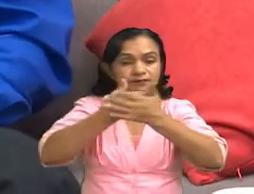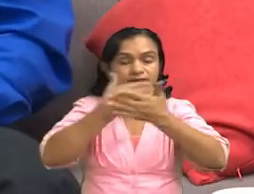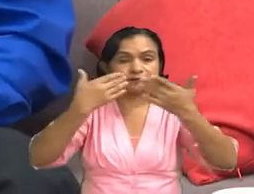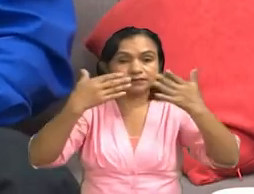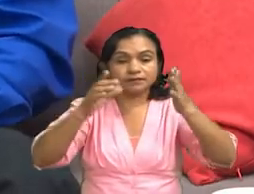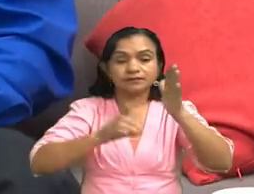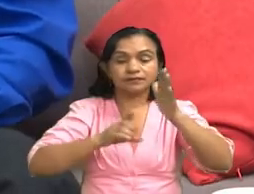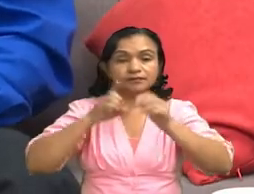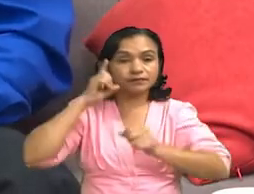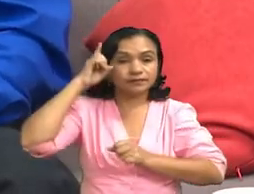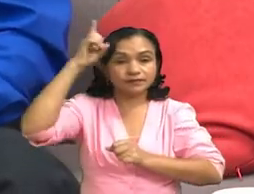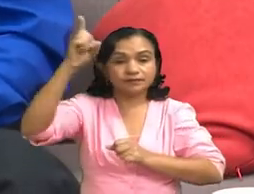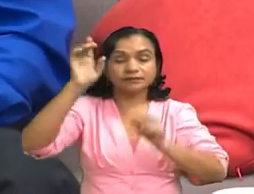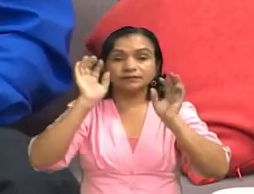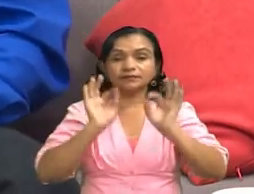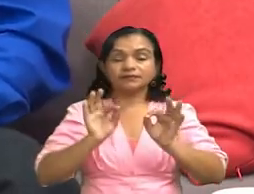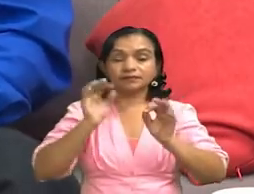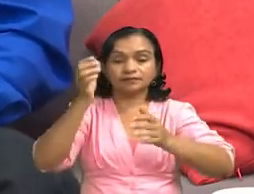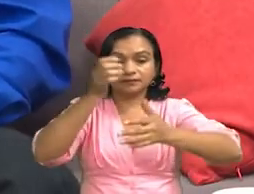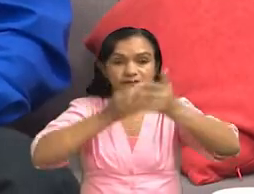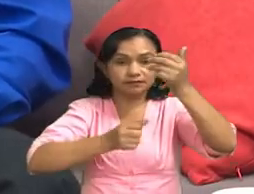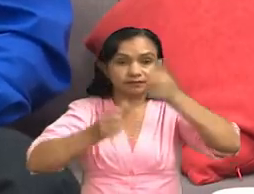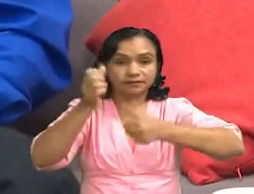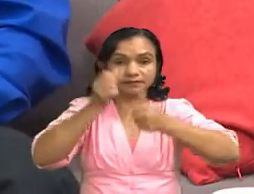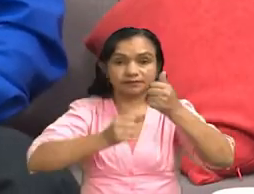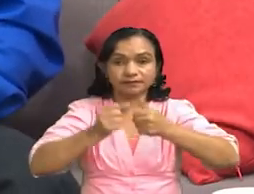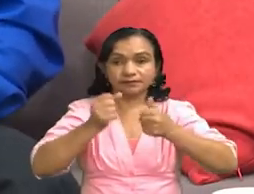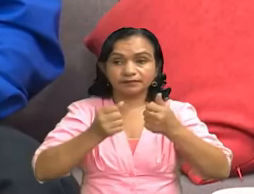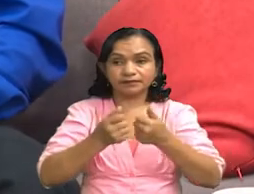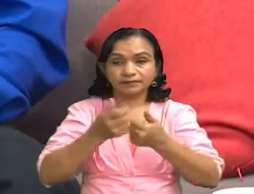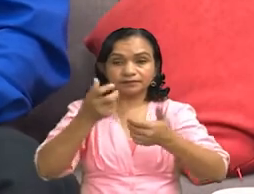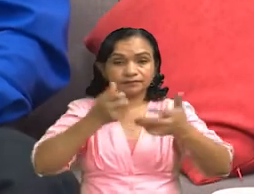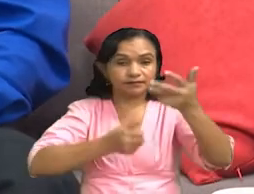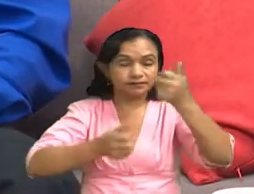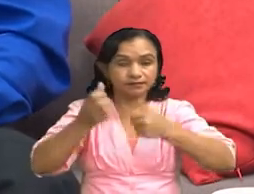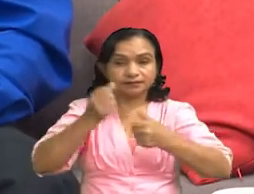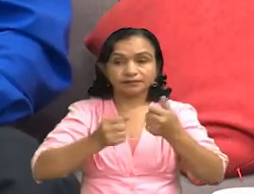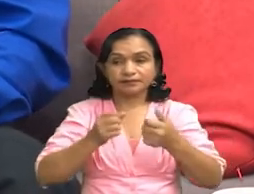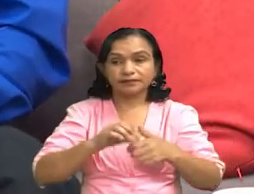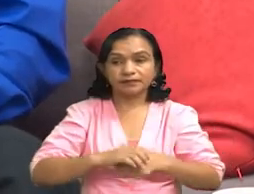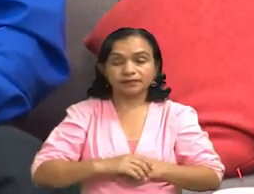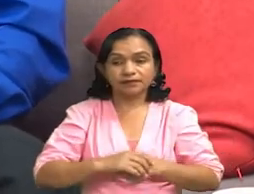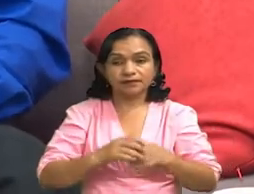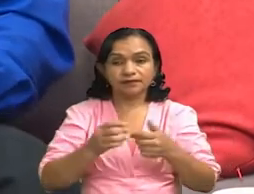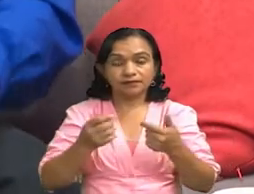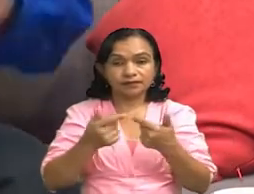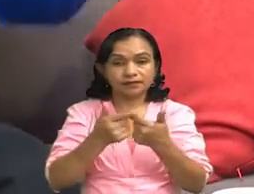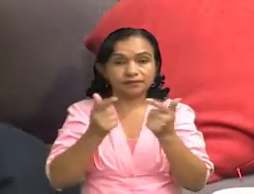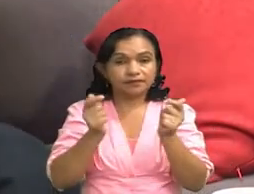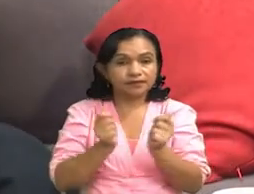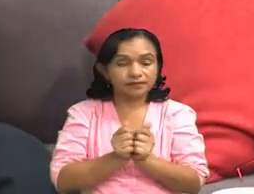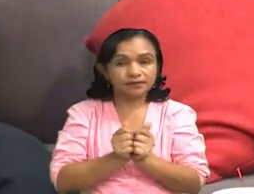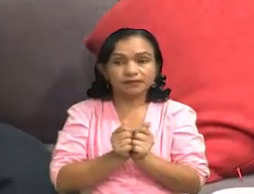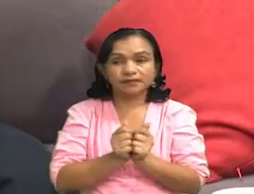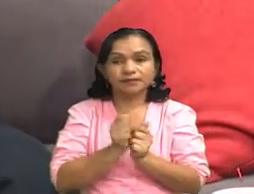desarrollado, o sea, lechería, ordeño, o sea, hay movimiento. Es una transformación, hermano,